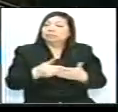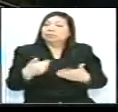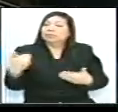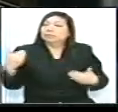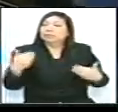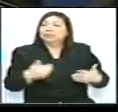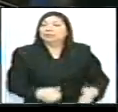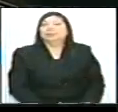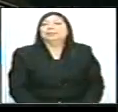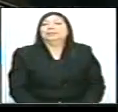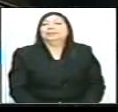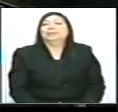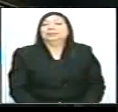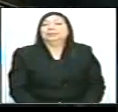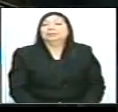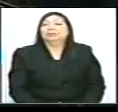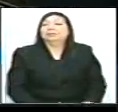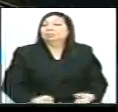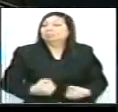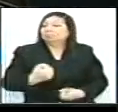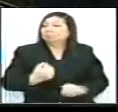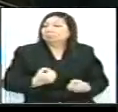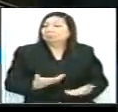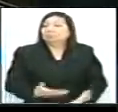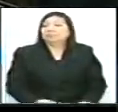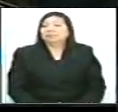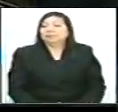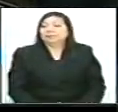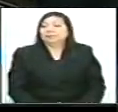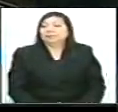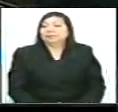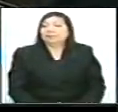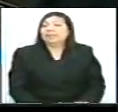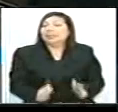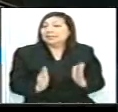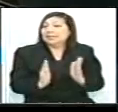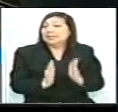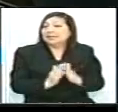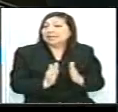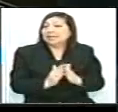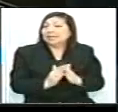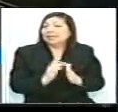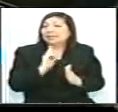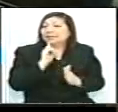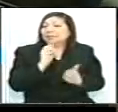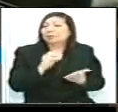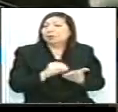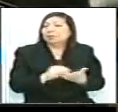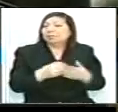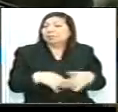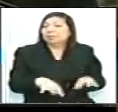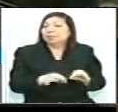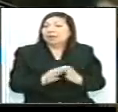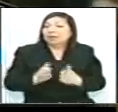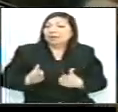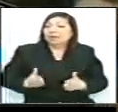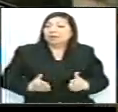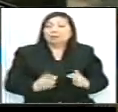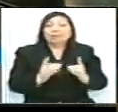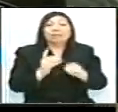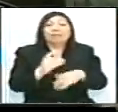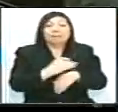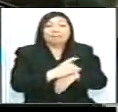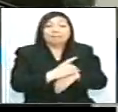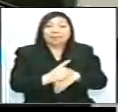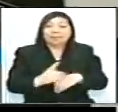preinversión en transportes y vivienda, estamos priorizando caminos